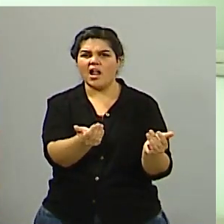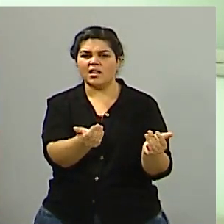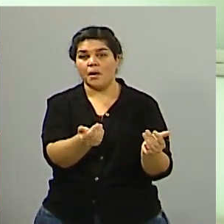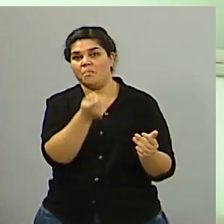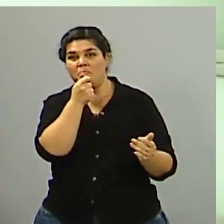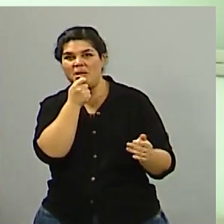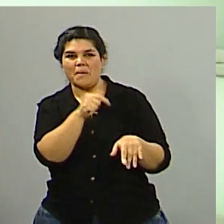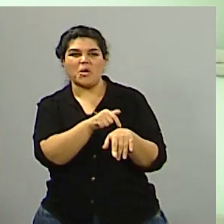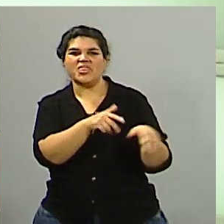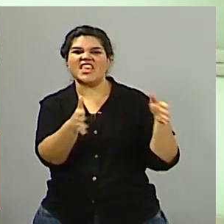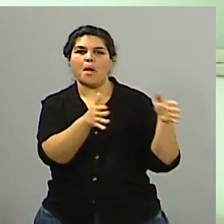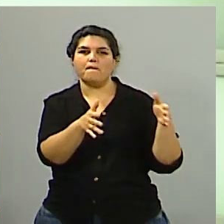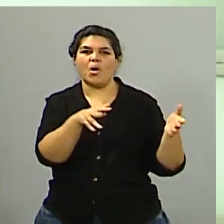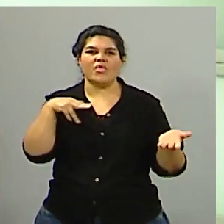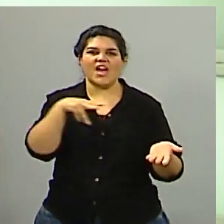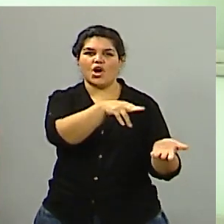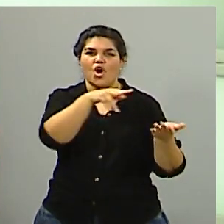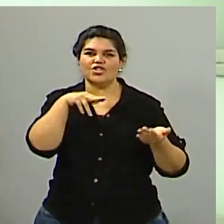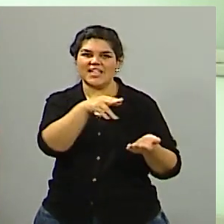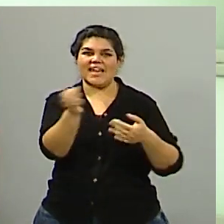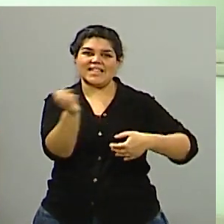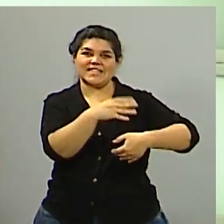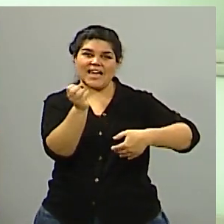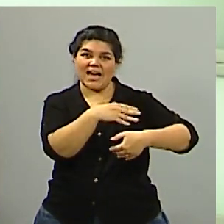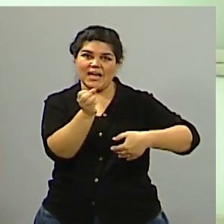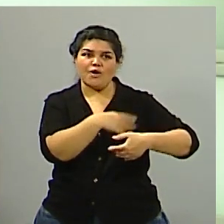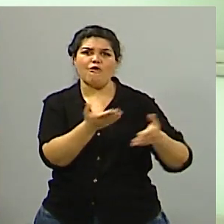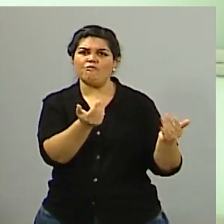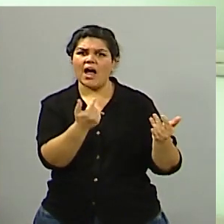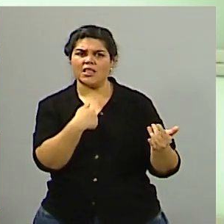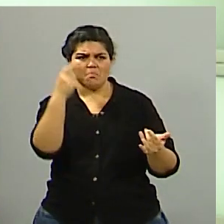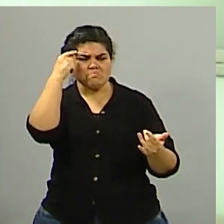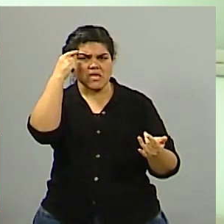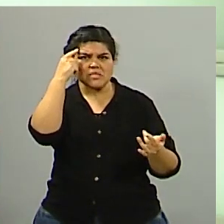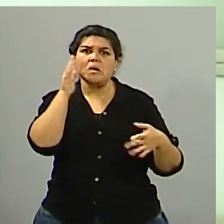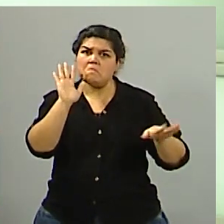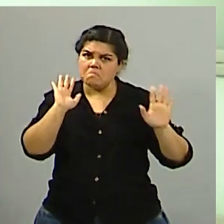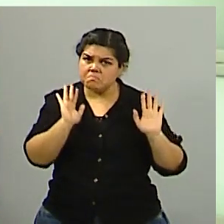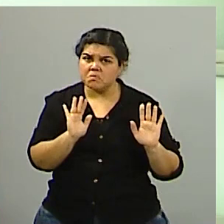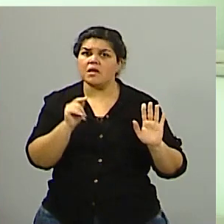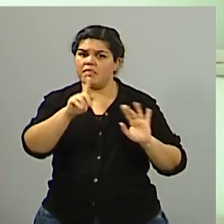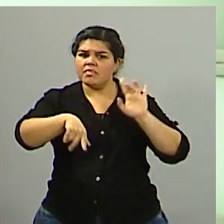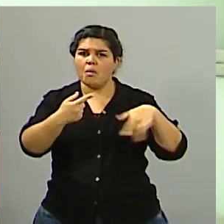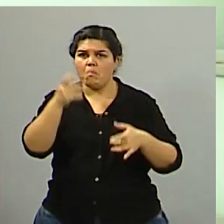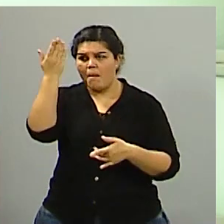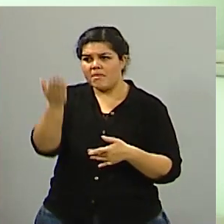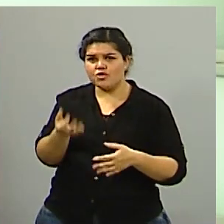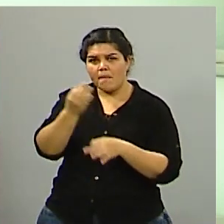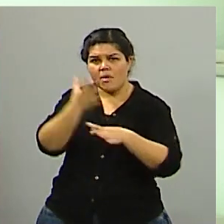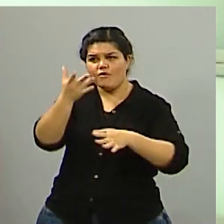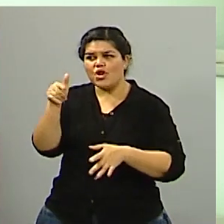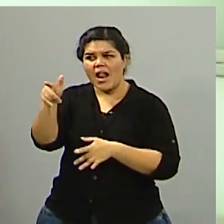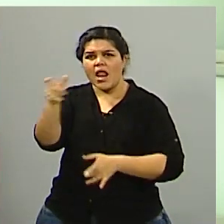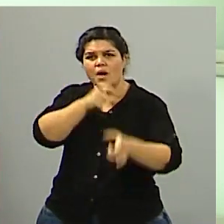ejemplo en las épocas de la cosecha. Bueno, él es una voz experta en el tema, productor desde hace mucho tiempo y es quien nos va a